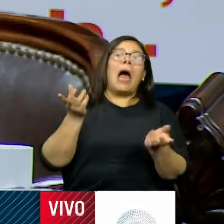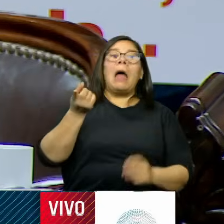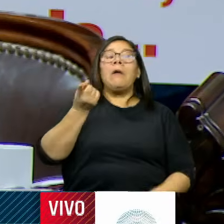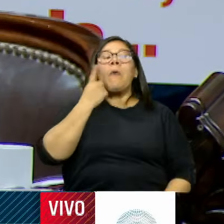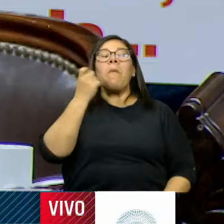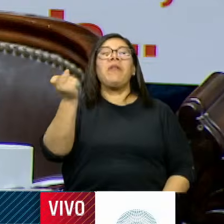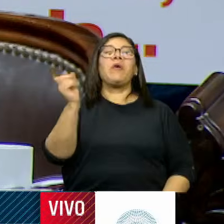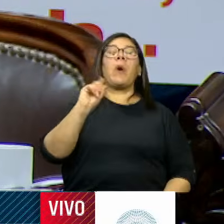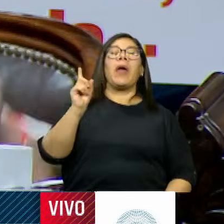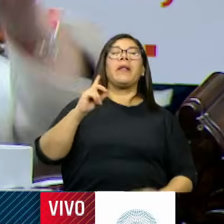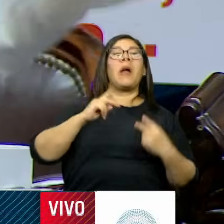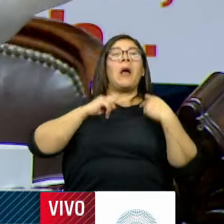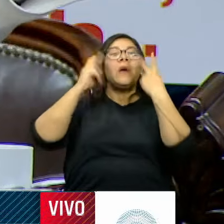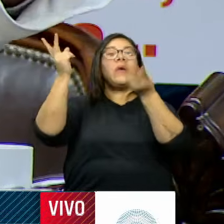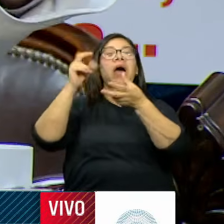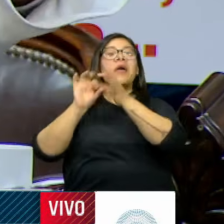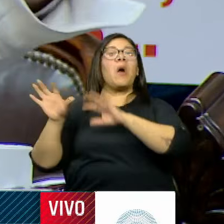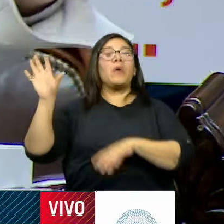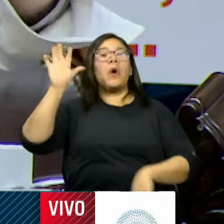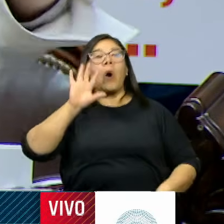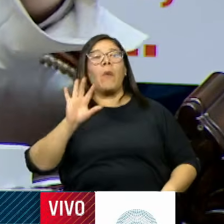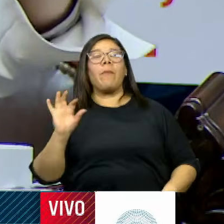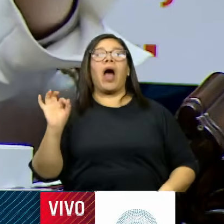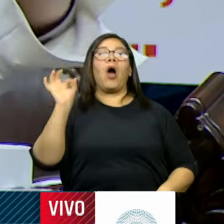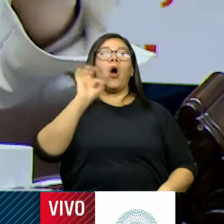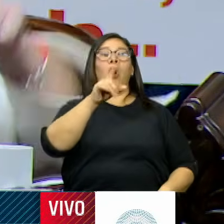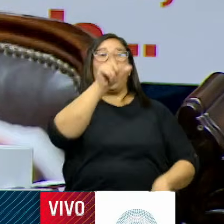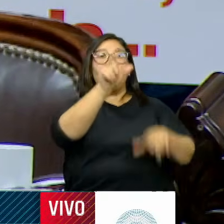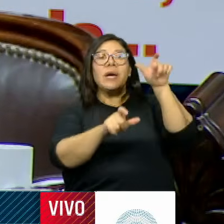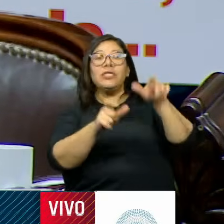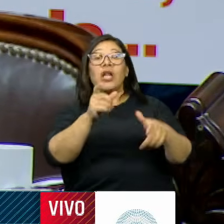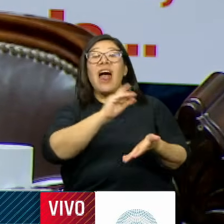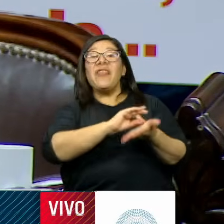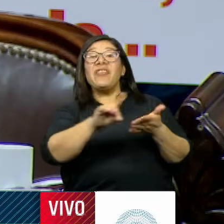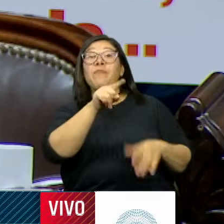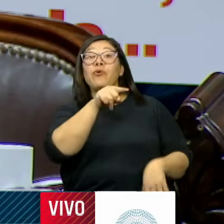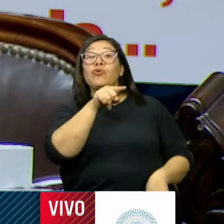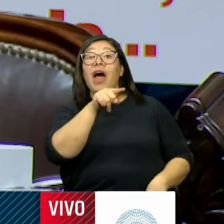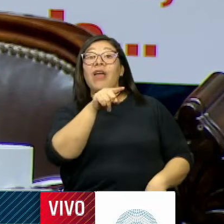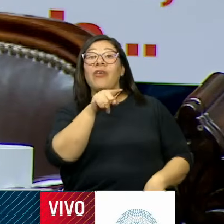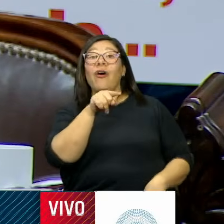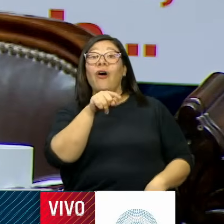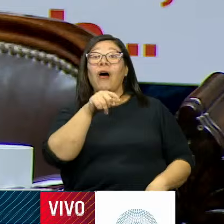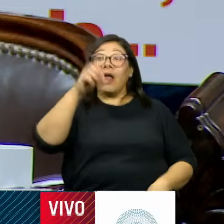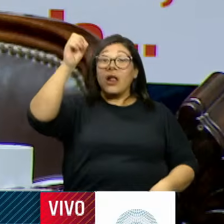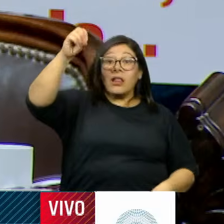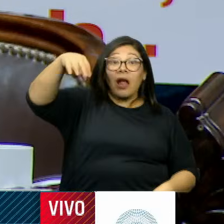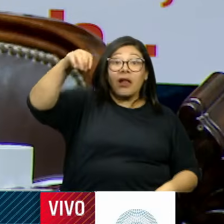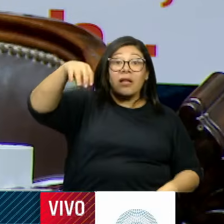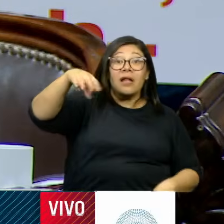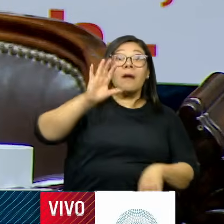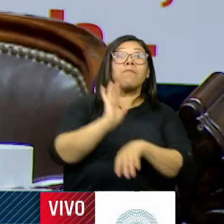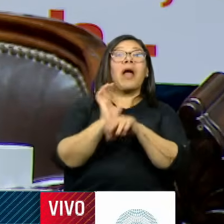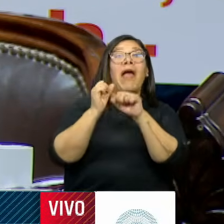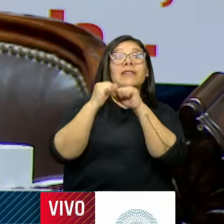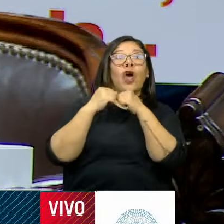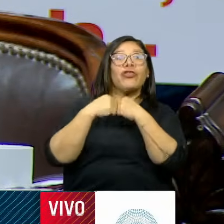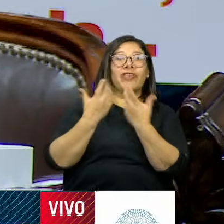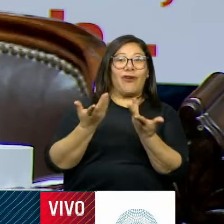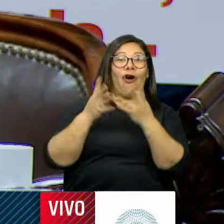cuenta. No se justifica como yo he visto a diputados escondidos detrás de una cortina